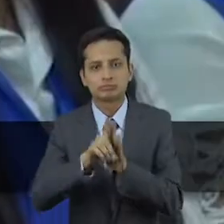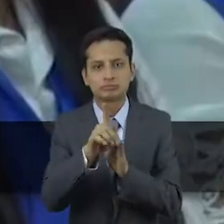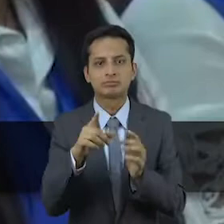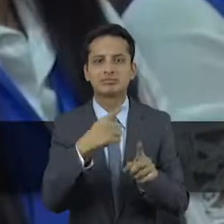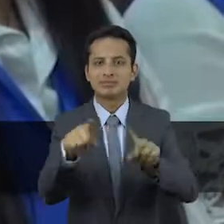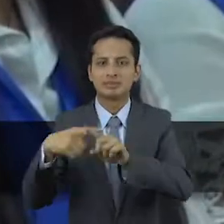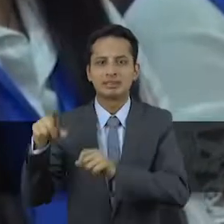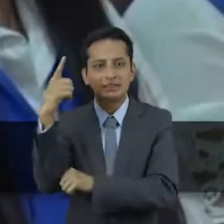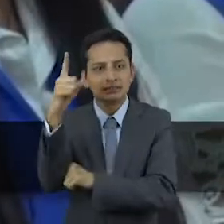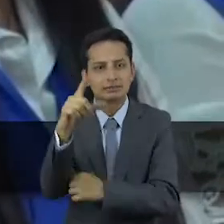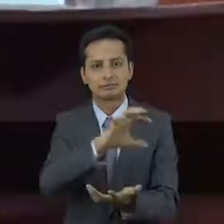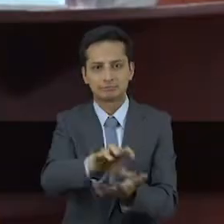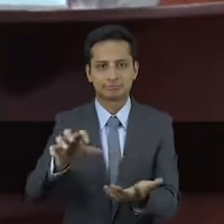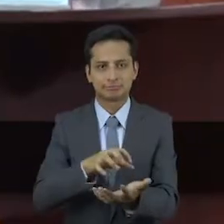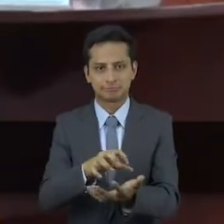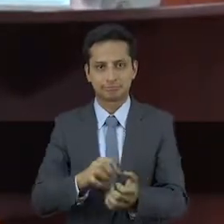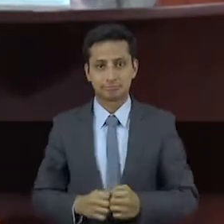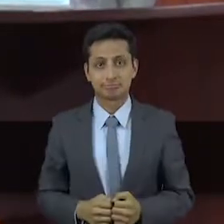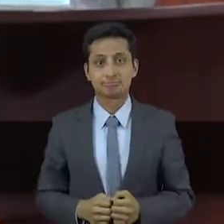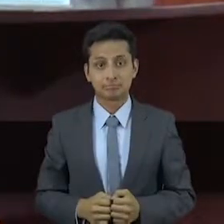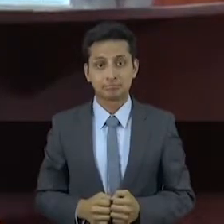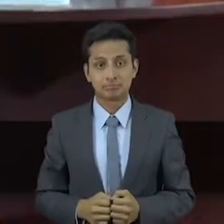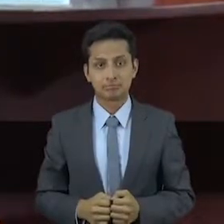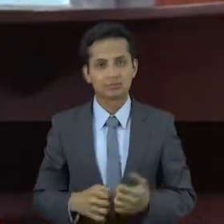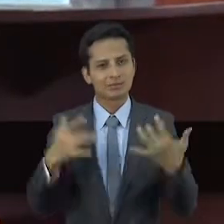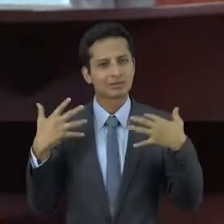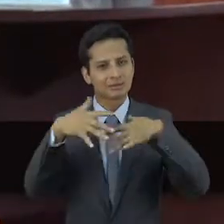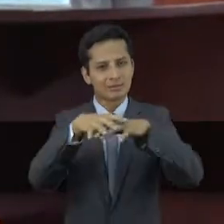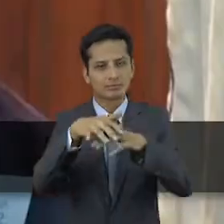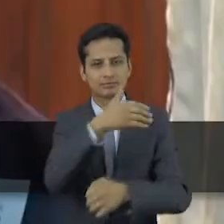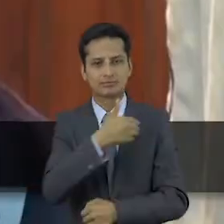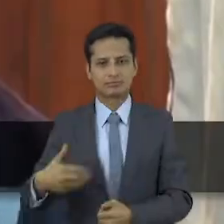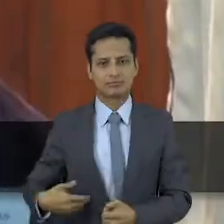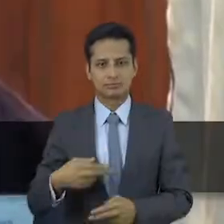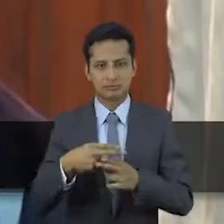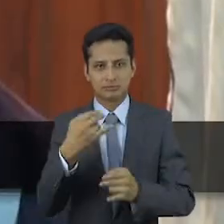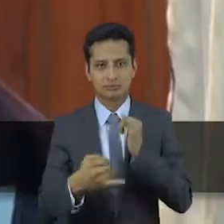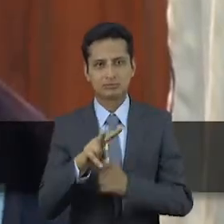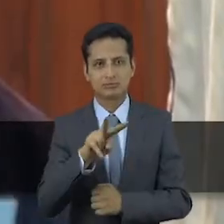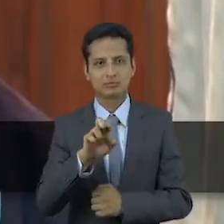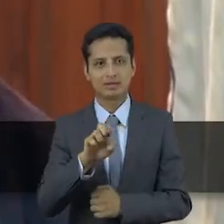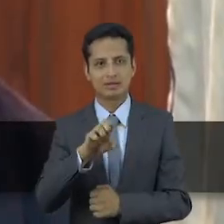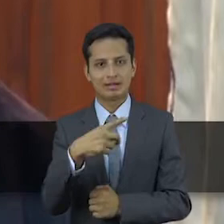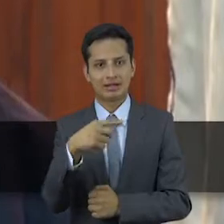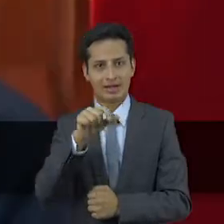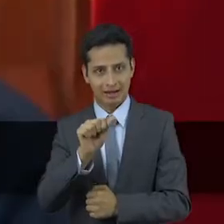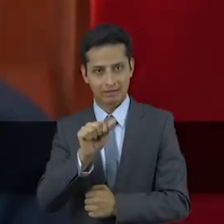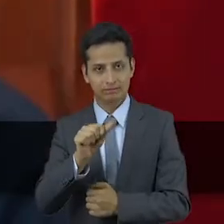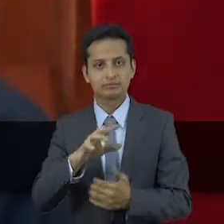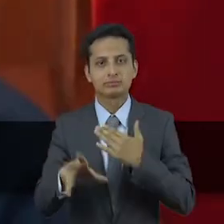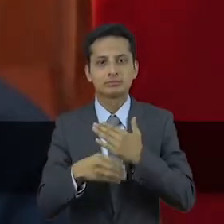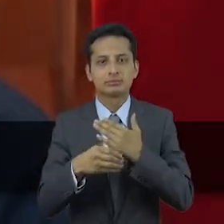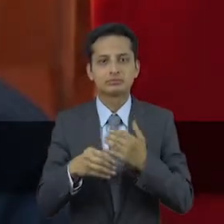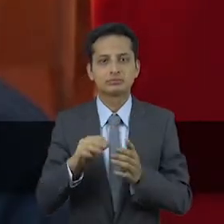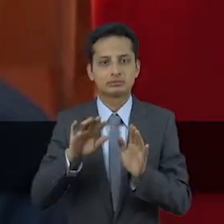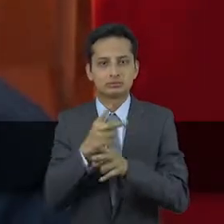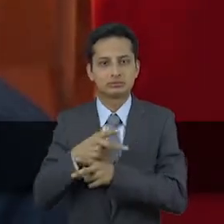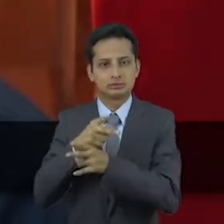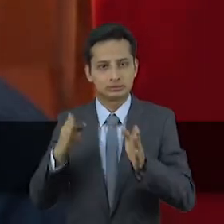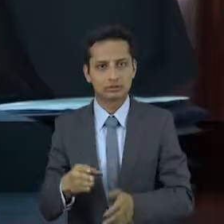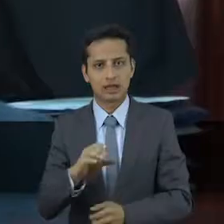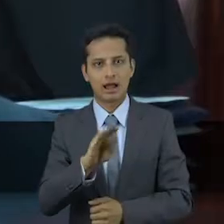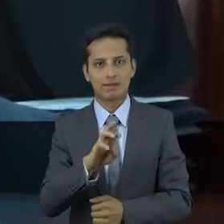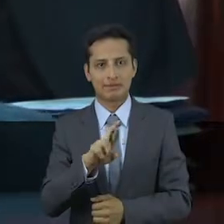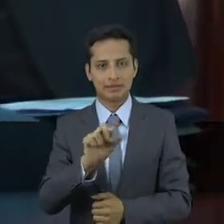y líderes en la provincia. Este acto académico contó con la presencia del presidente del organismo electoral, Gustavo Vega Delgado, y el consejero José